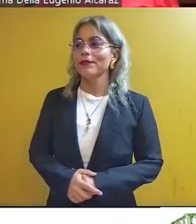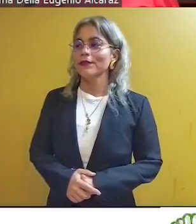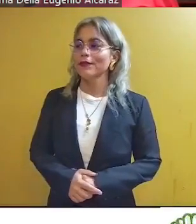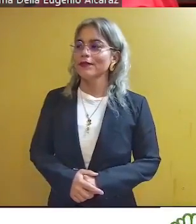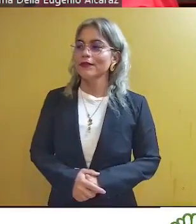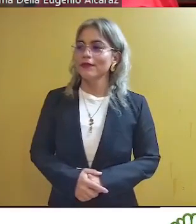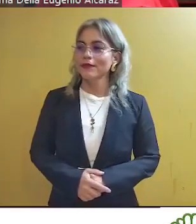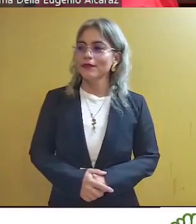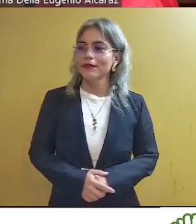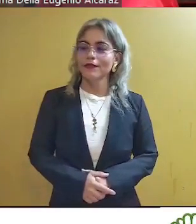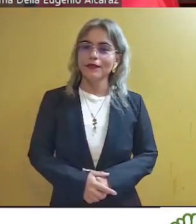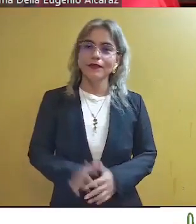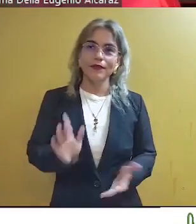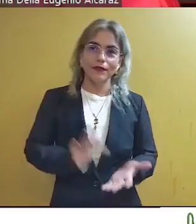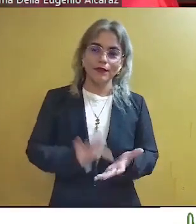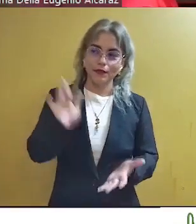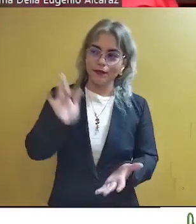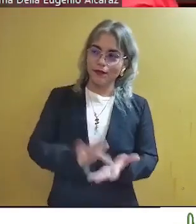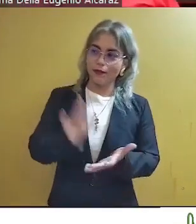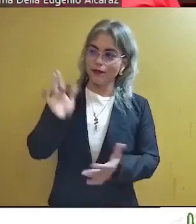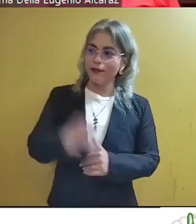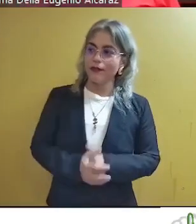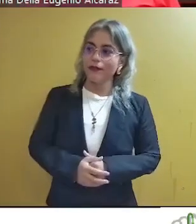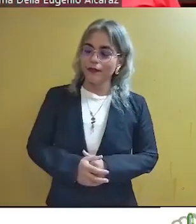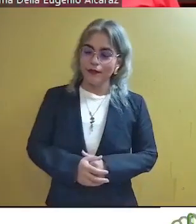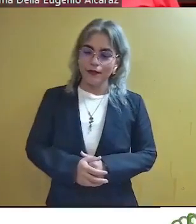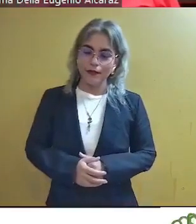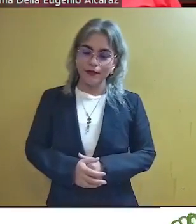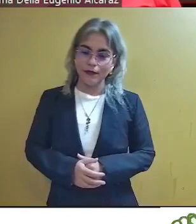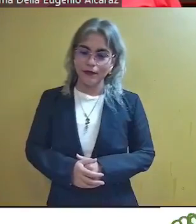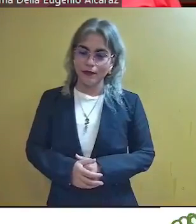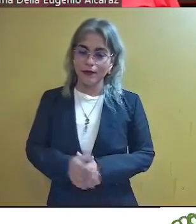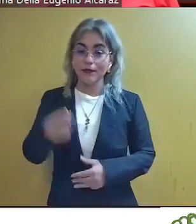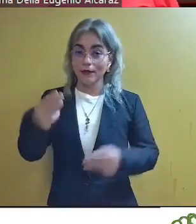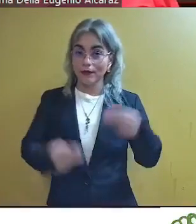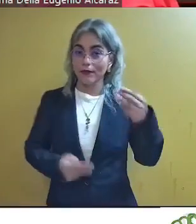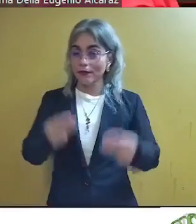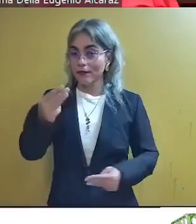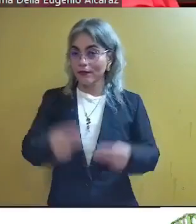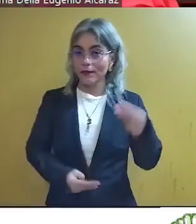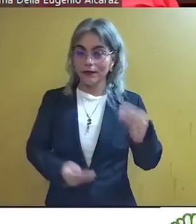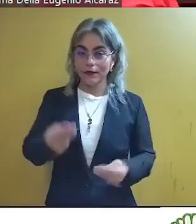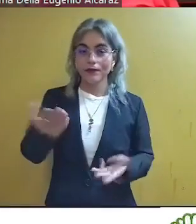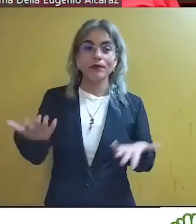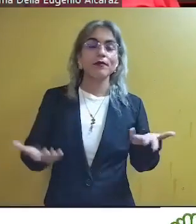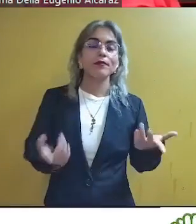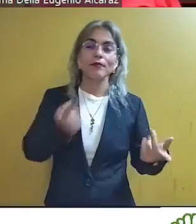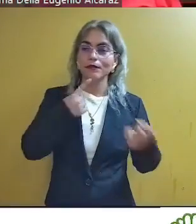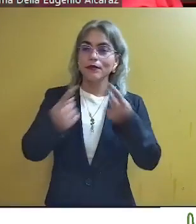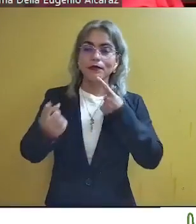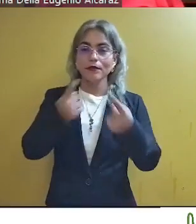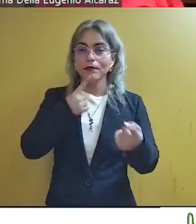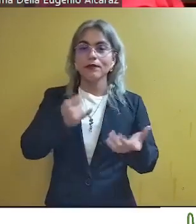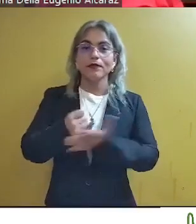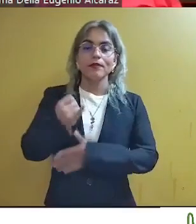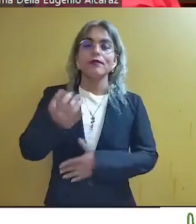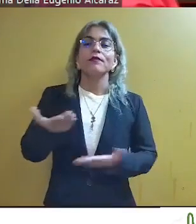Gracias, secretario. Magistradas, magistrado, está a nuestra consideración el proyecto de resolución del que se ha